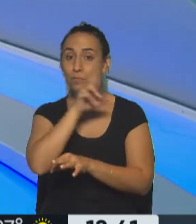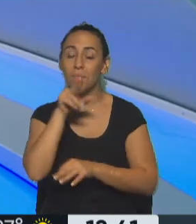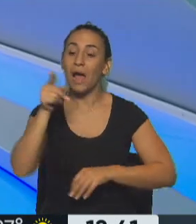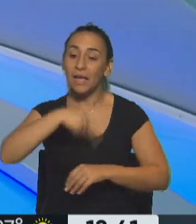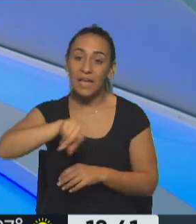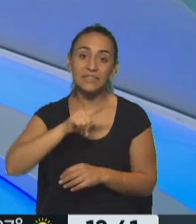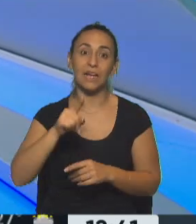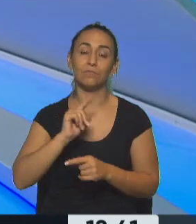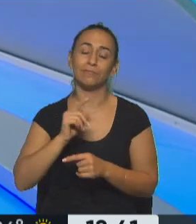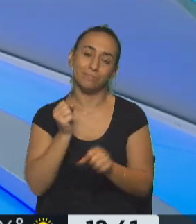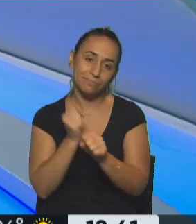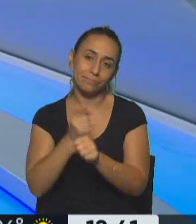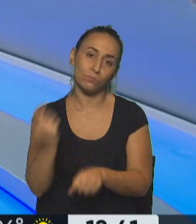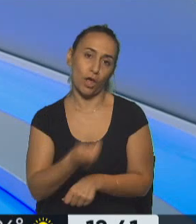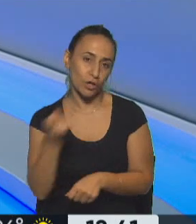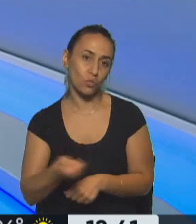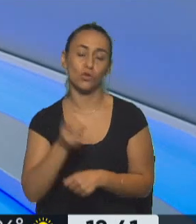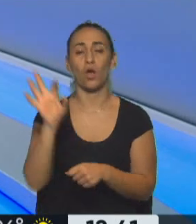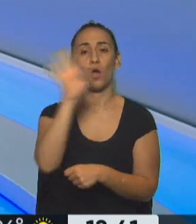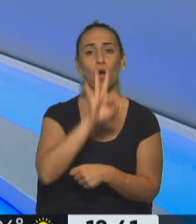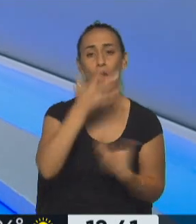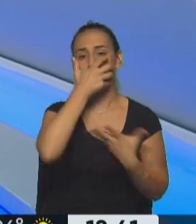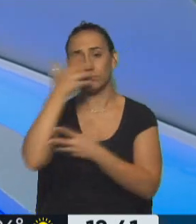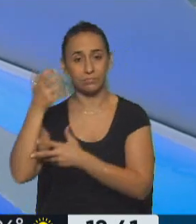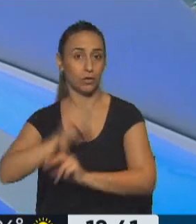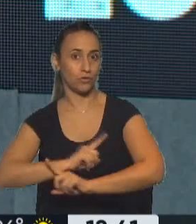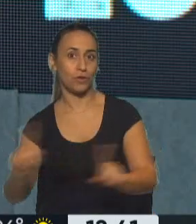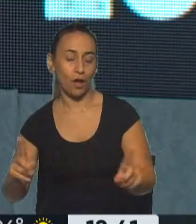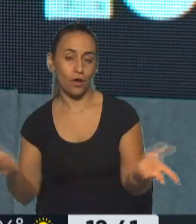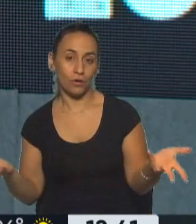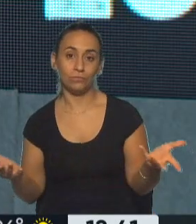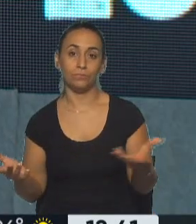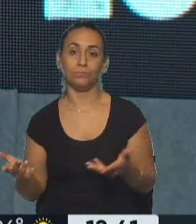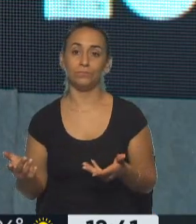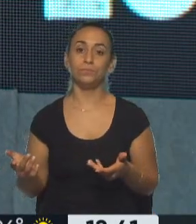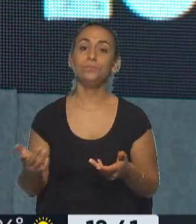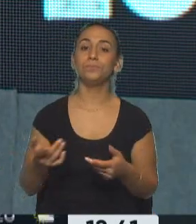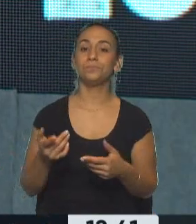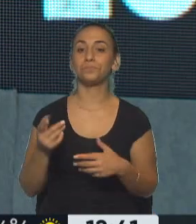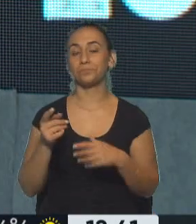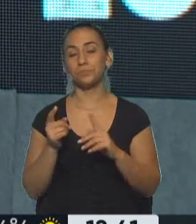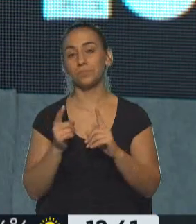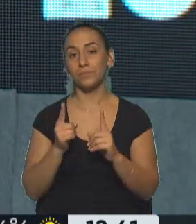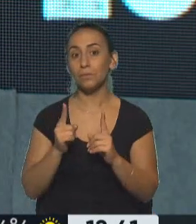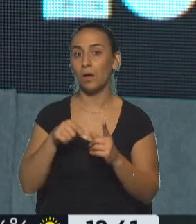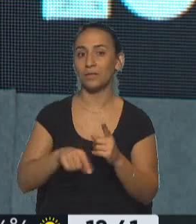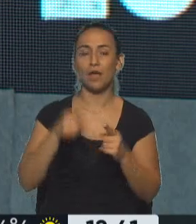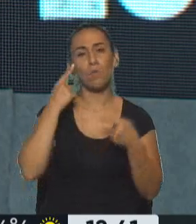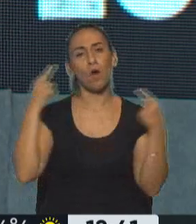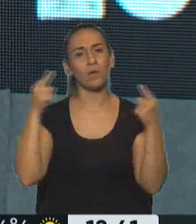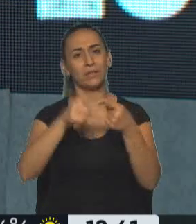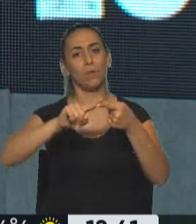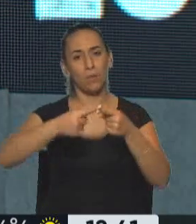trata no tenía una proyección política muy interesante y de una u otra manera seguramente también esa proyección política y esa inquietud